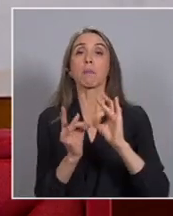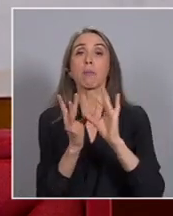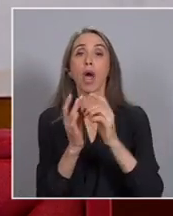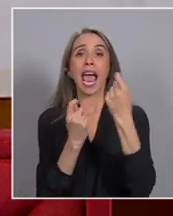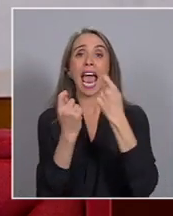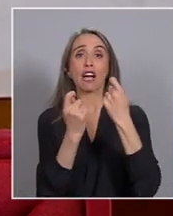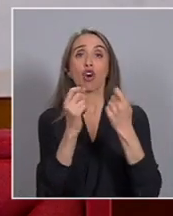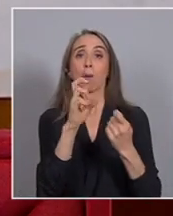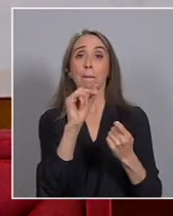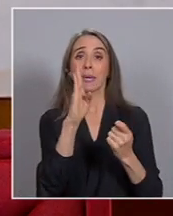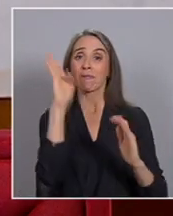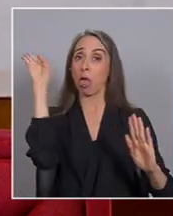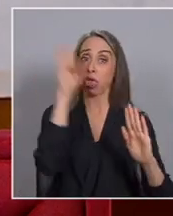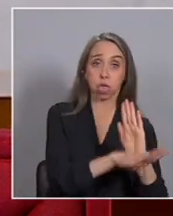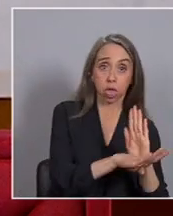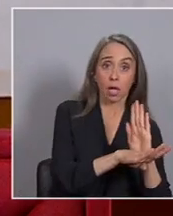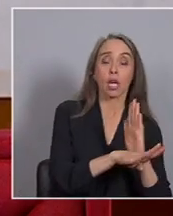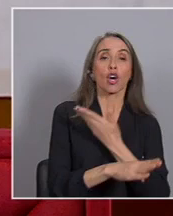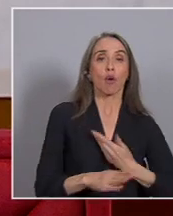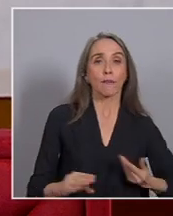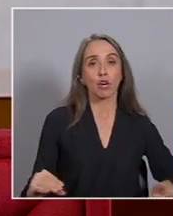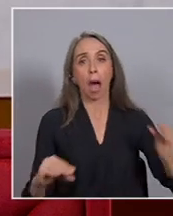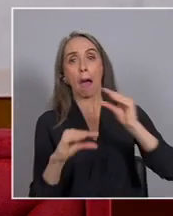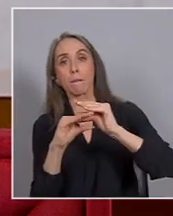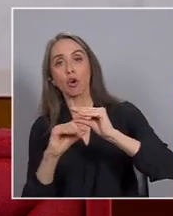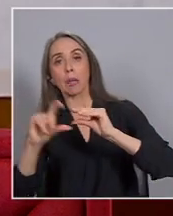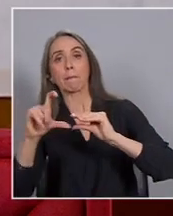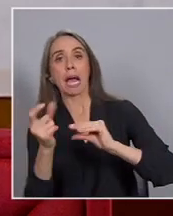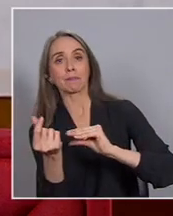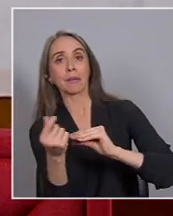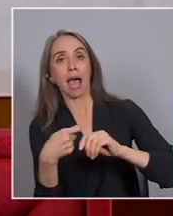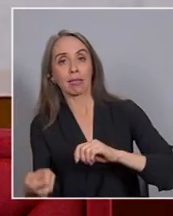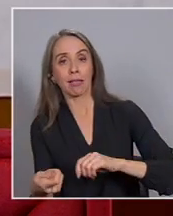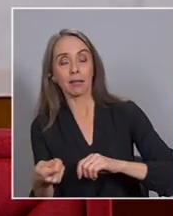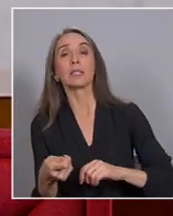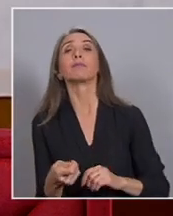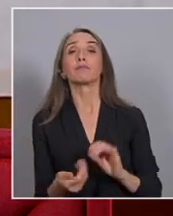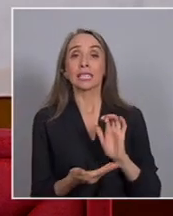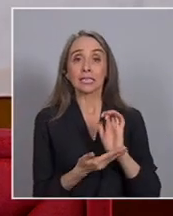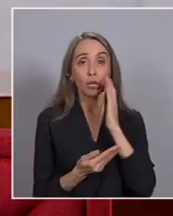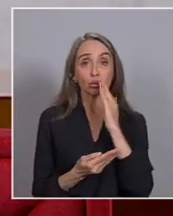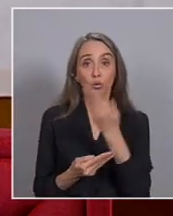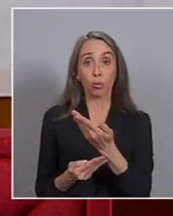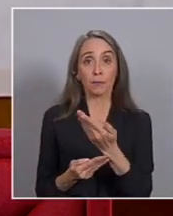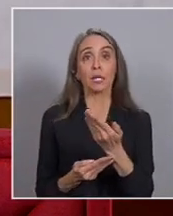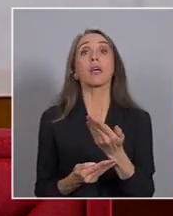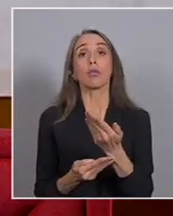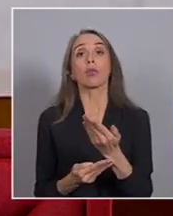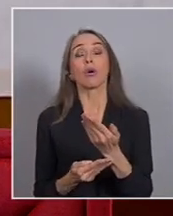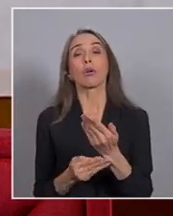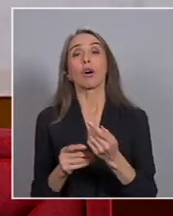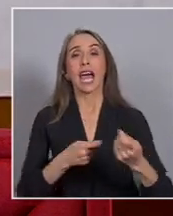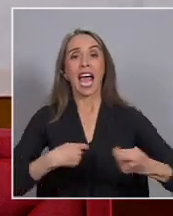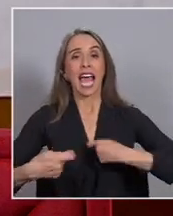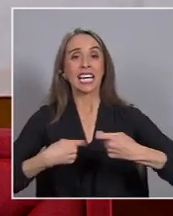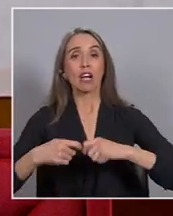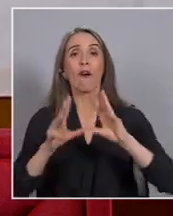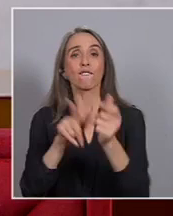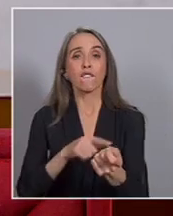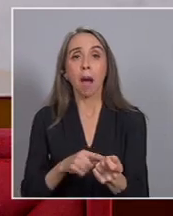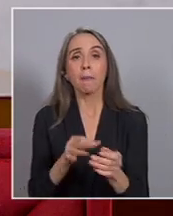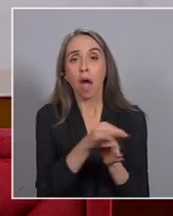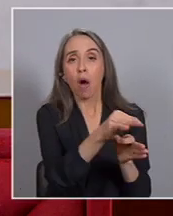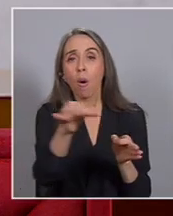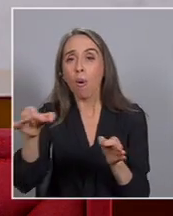deteriore la economía. Este subsidio ha sido un apoyo importante para negocios familiares y